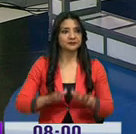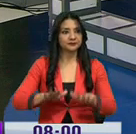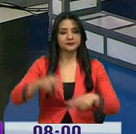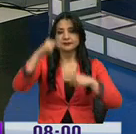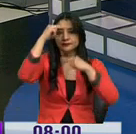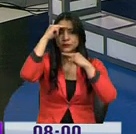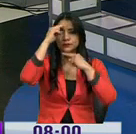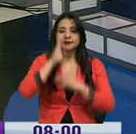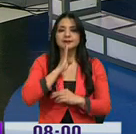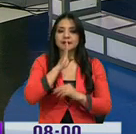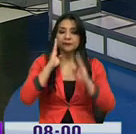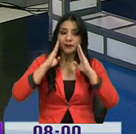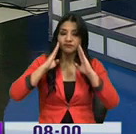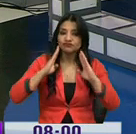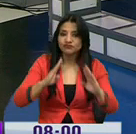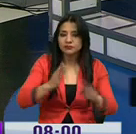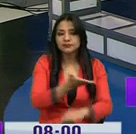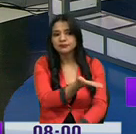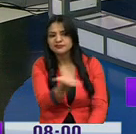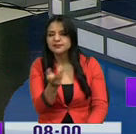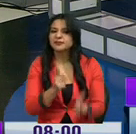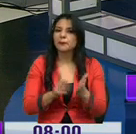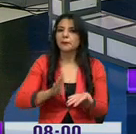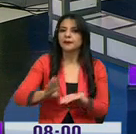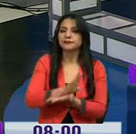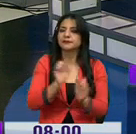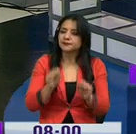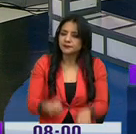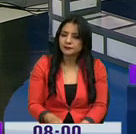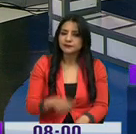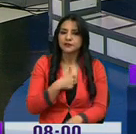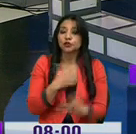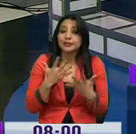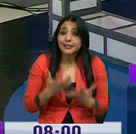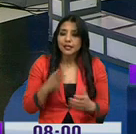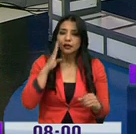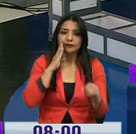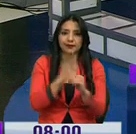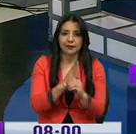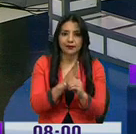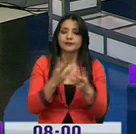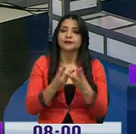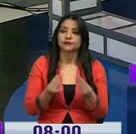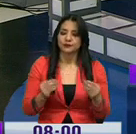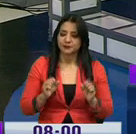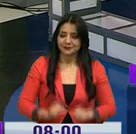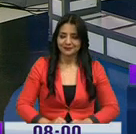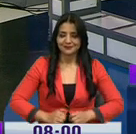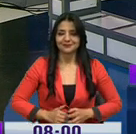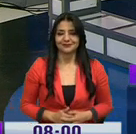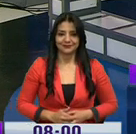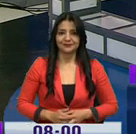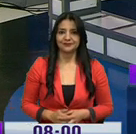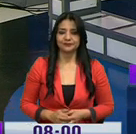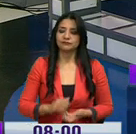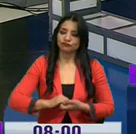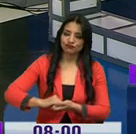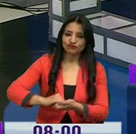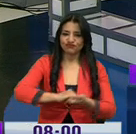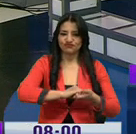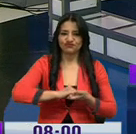noticiero que está atento a todo lo que pasa ahí en su barrio, porque queremos ser parte de la solución. Efectivamente,